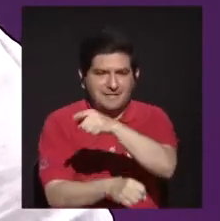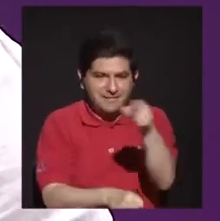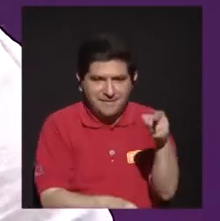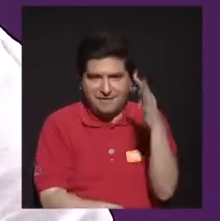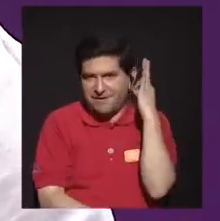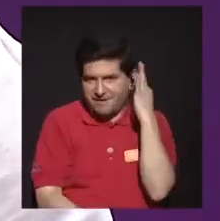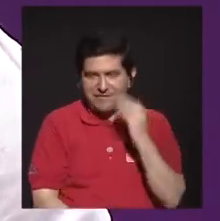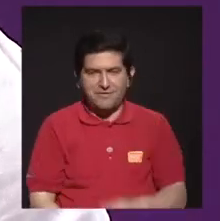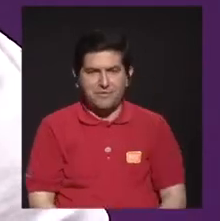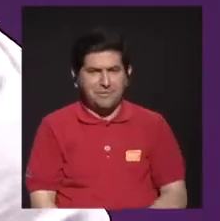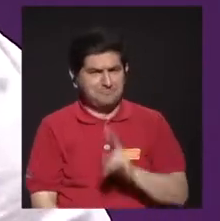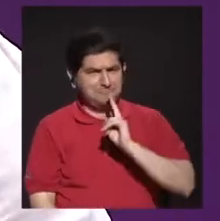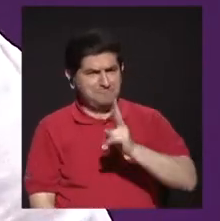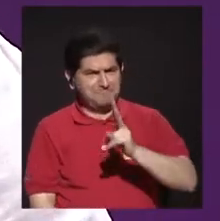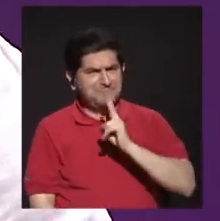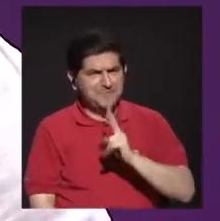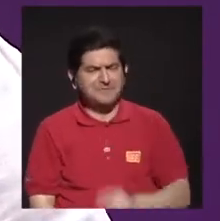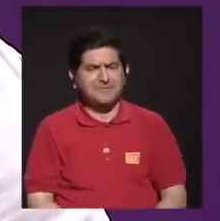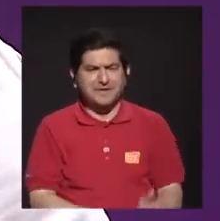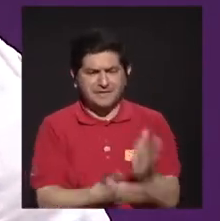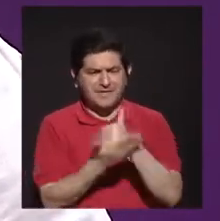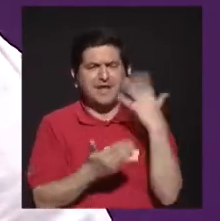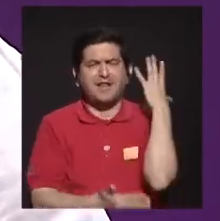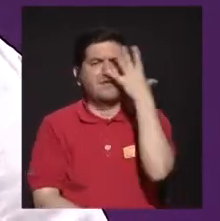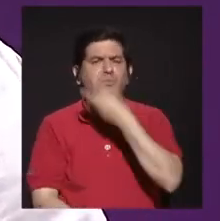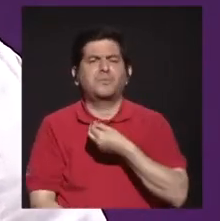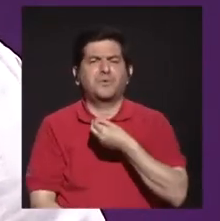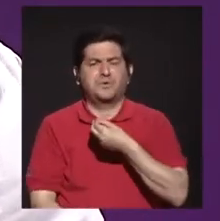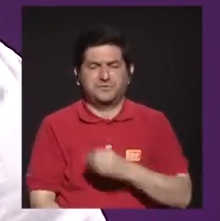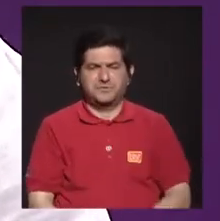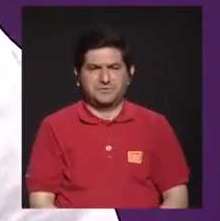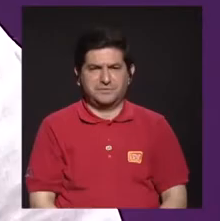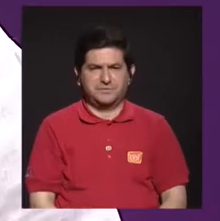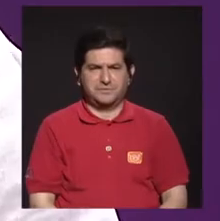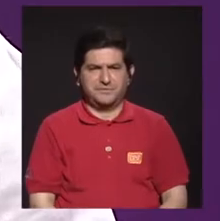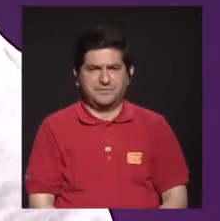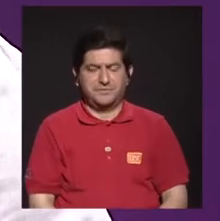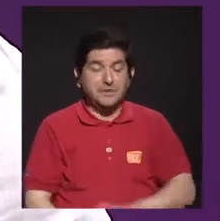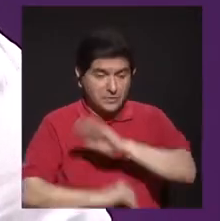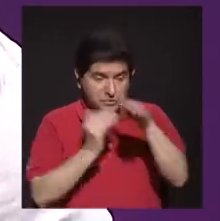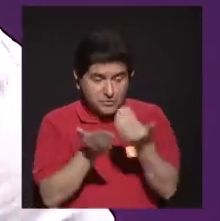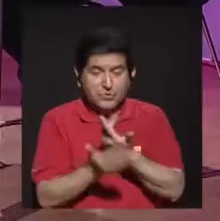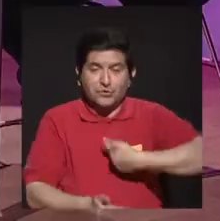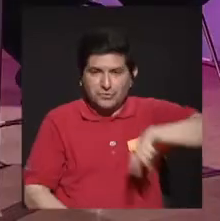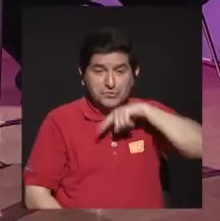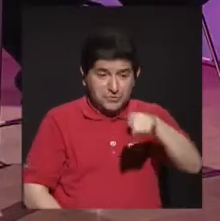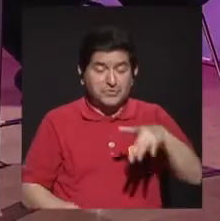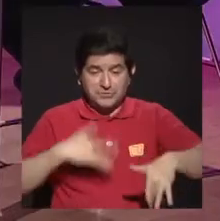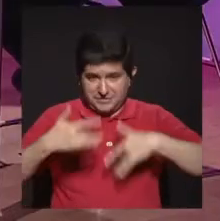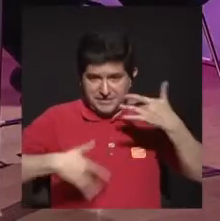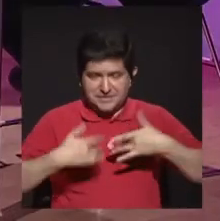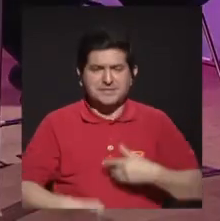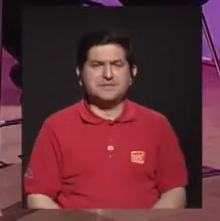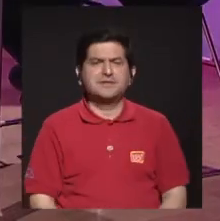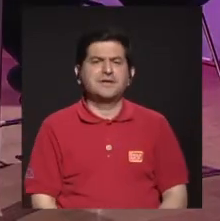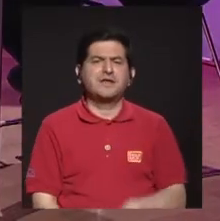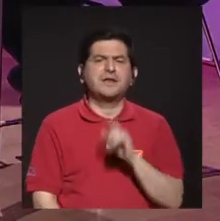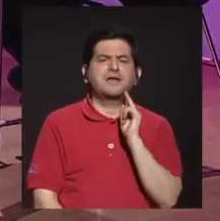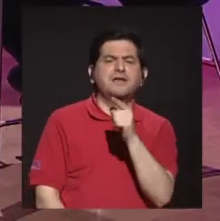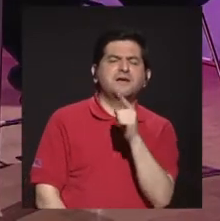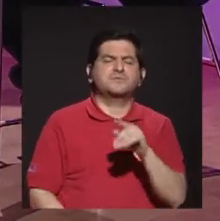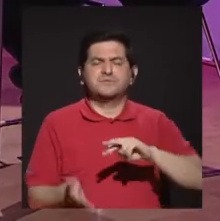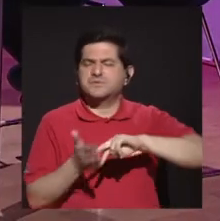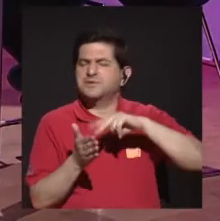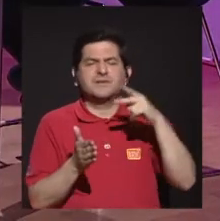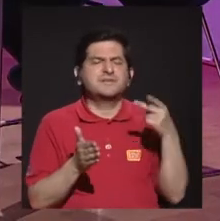Y realmente fue algo muy hermoso para todos nosotros. Y para vos, ¿qué